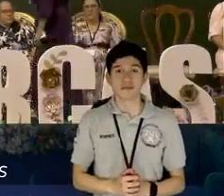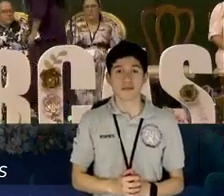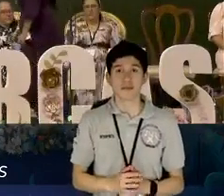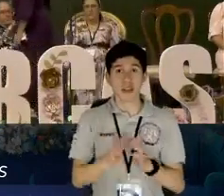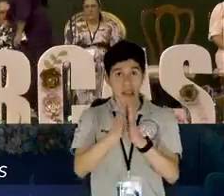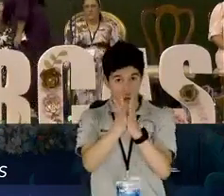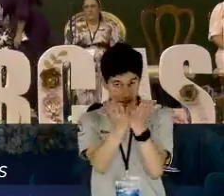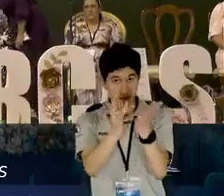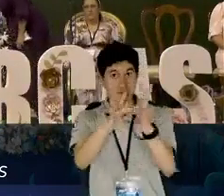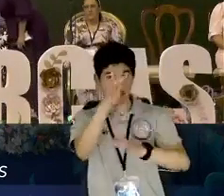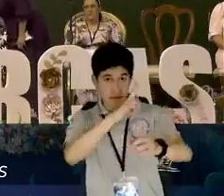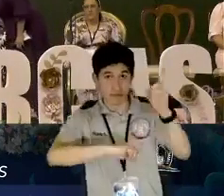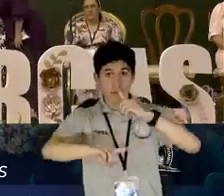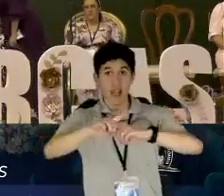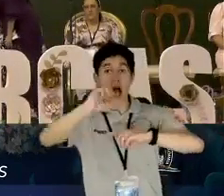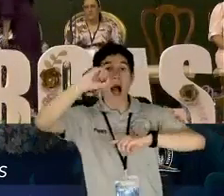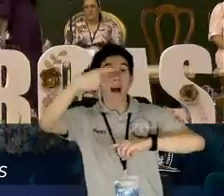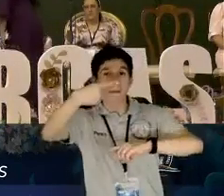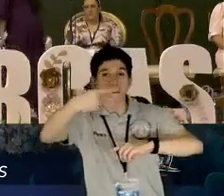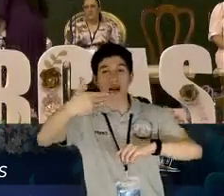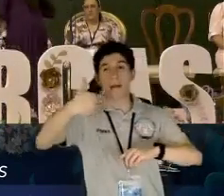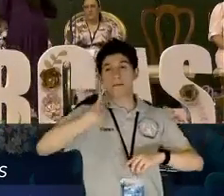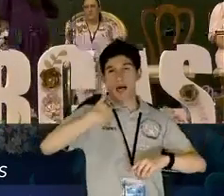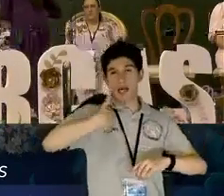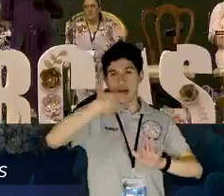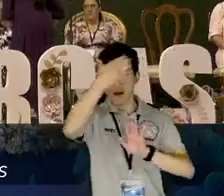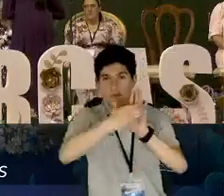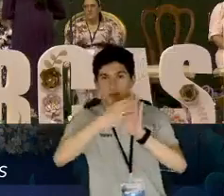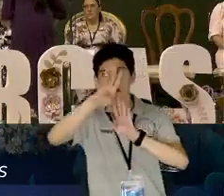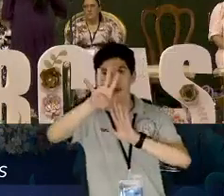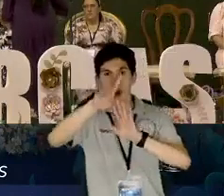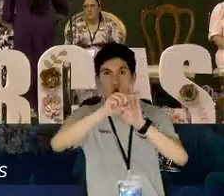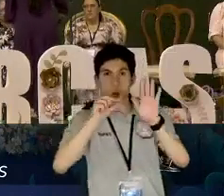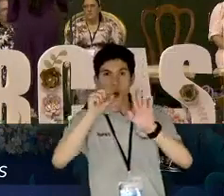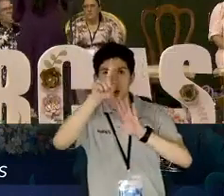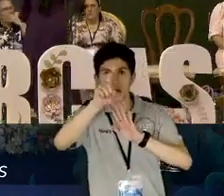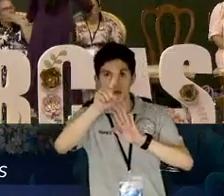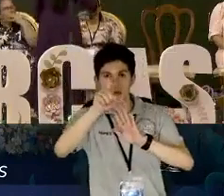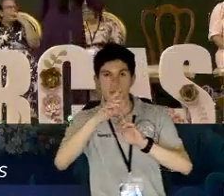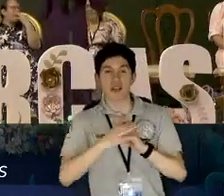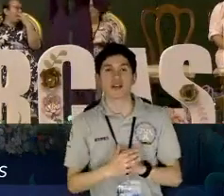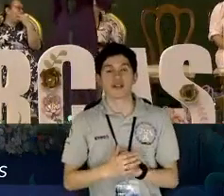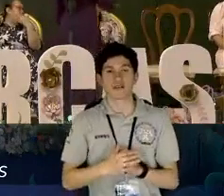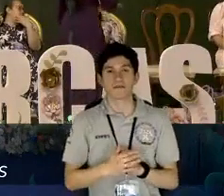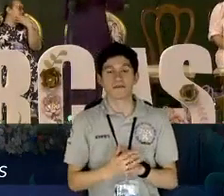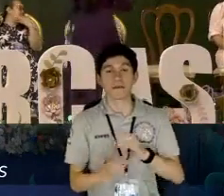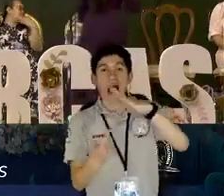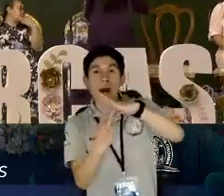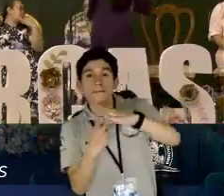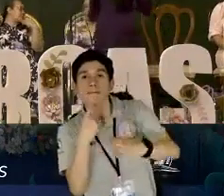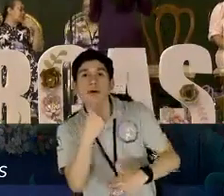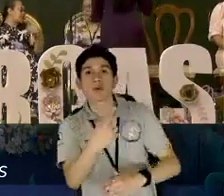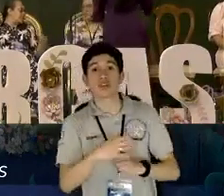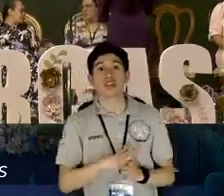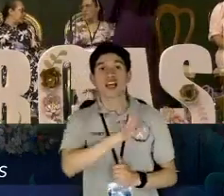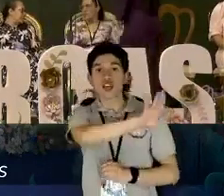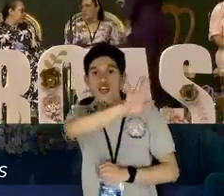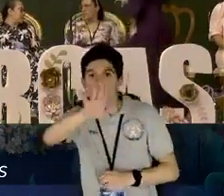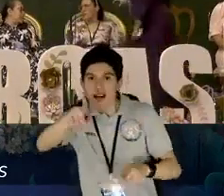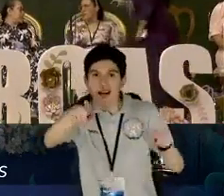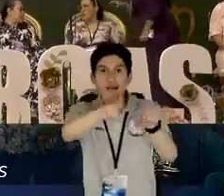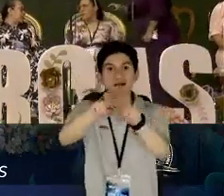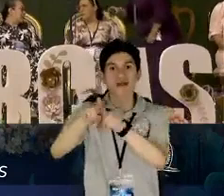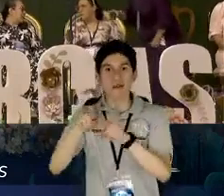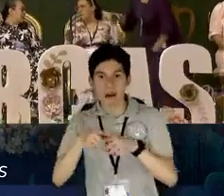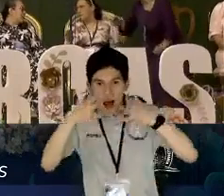el apóstol en la primera carta a Timoteo, el capítulo 4, el verso 6. Si enseñas estas cosas a los hermanos, serás un buen